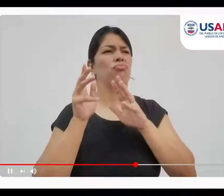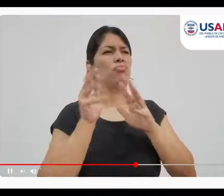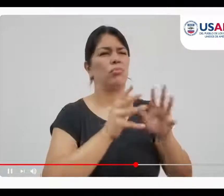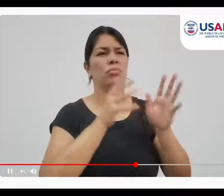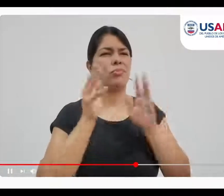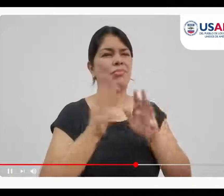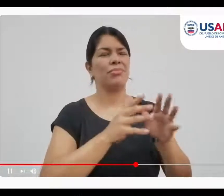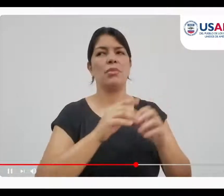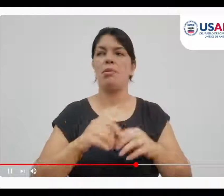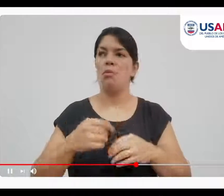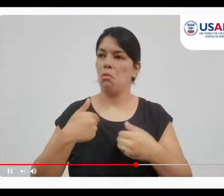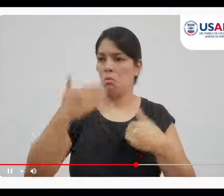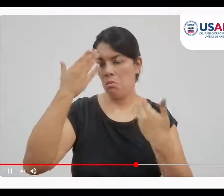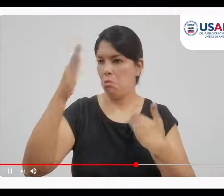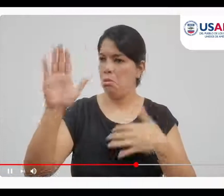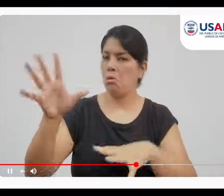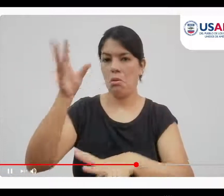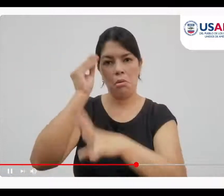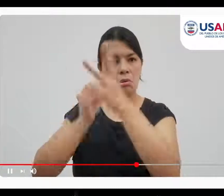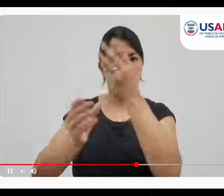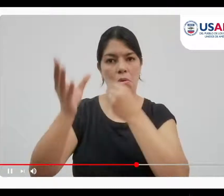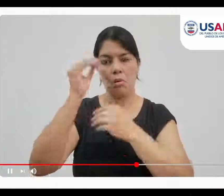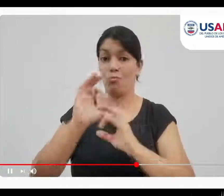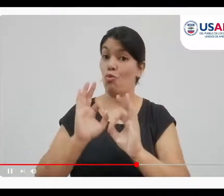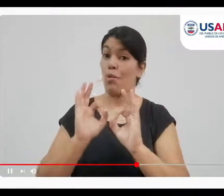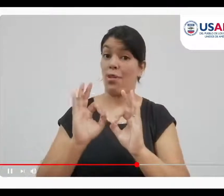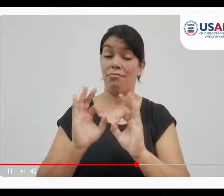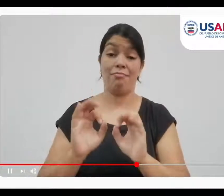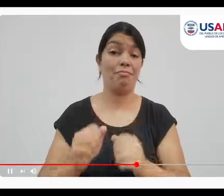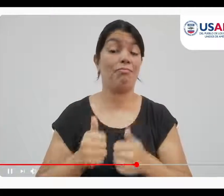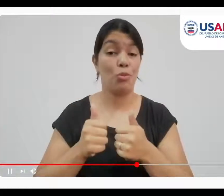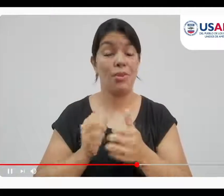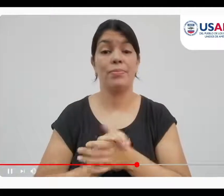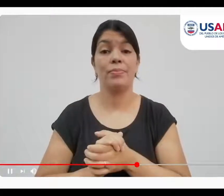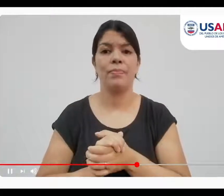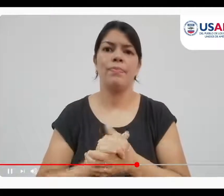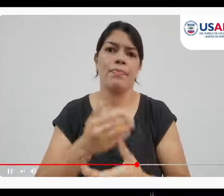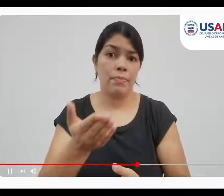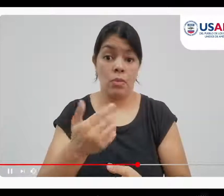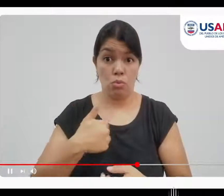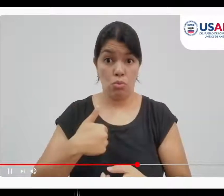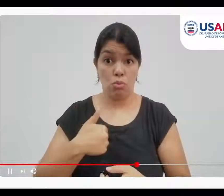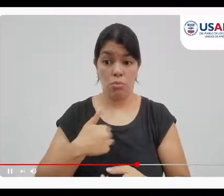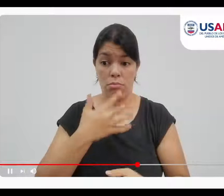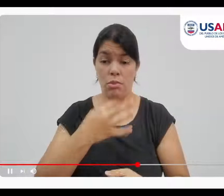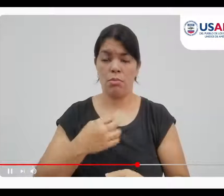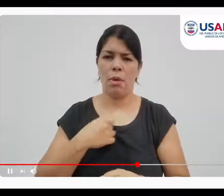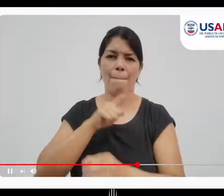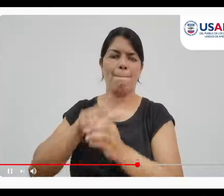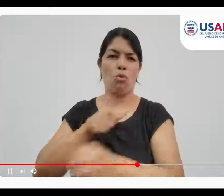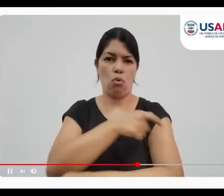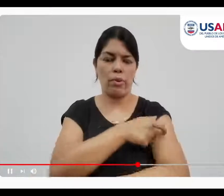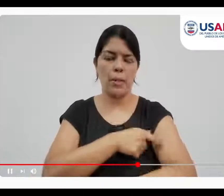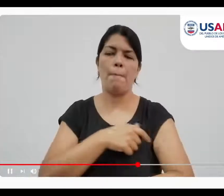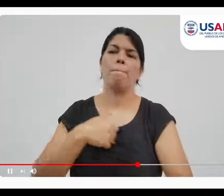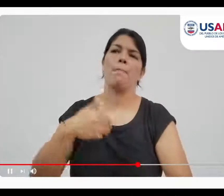fueron enseñando, por decirlo así, ha sido muy buena, excelente, porque como te digo, yo he crecido mucho desde que entré al